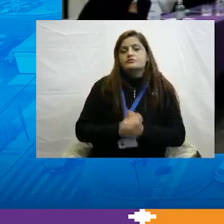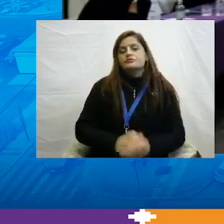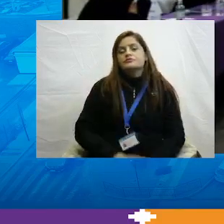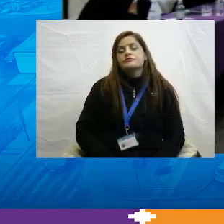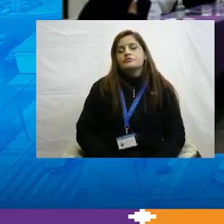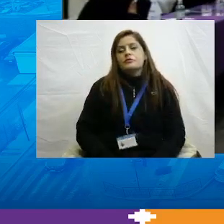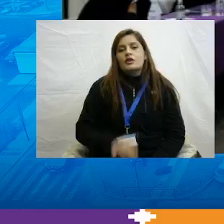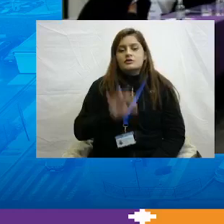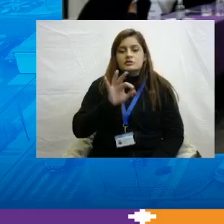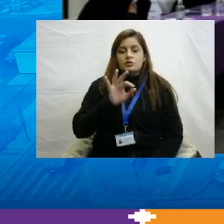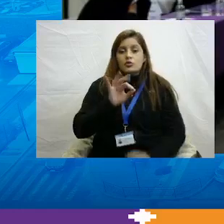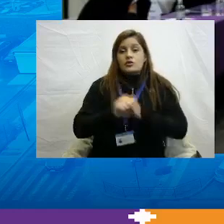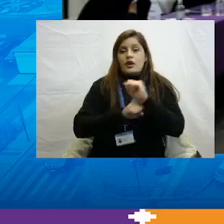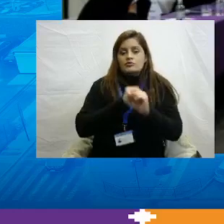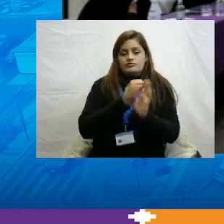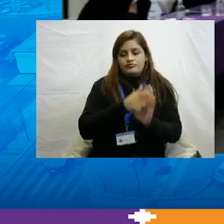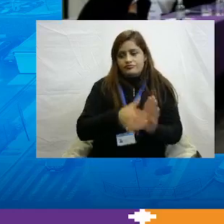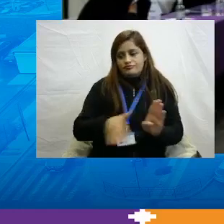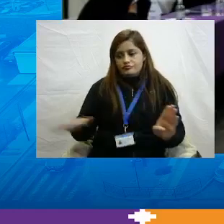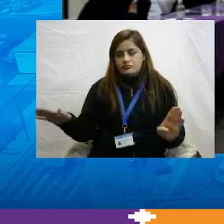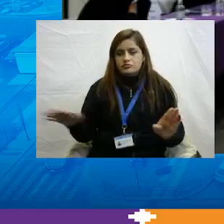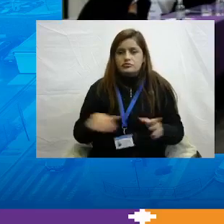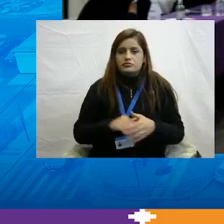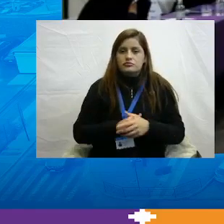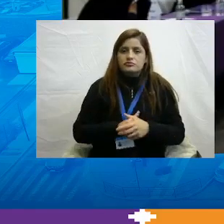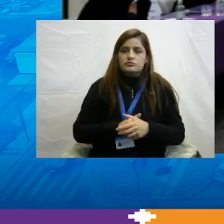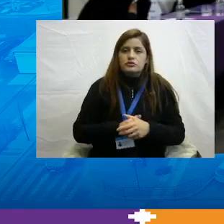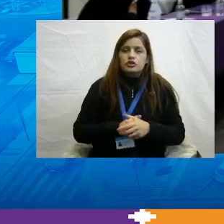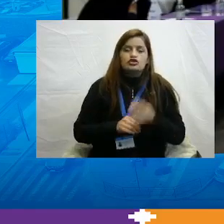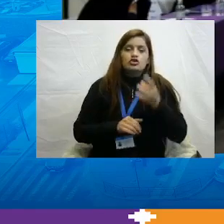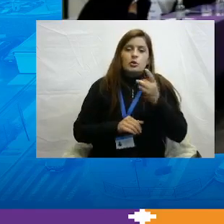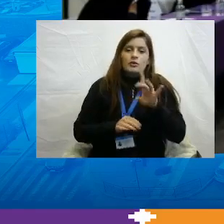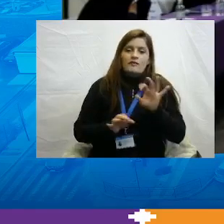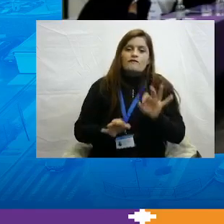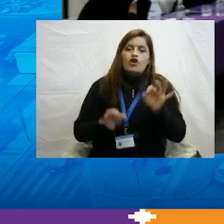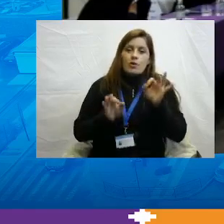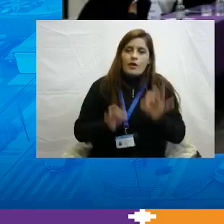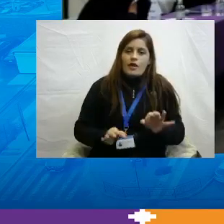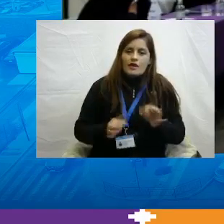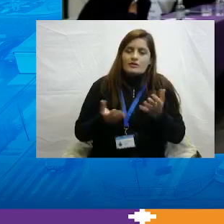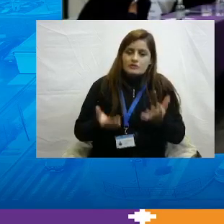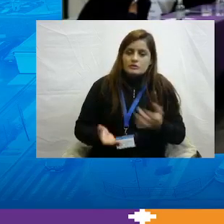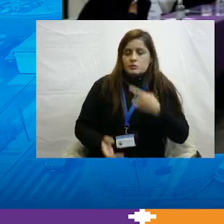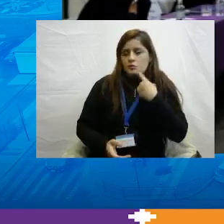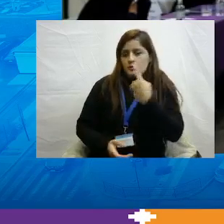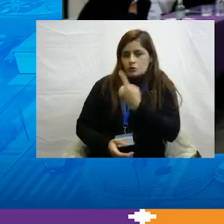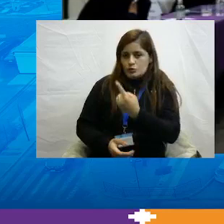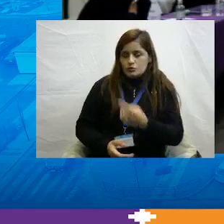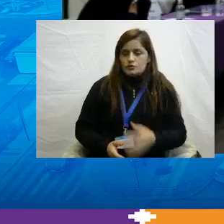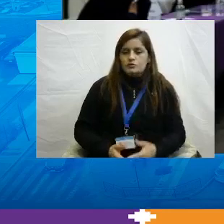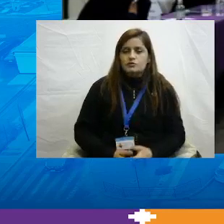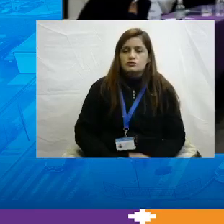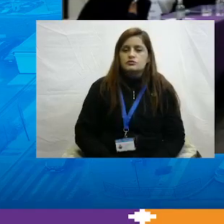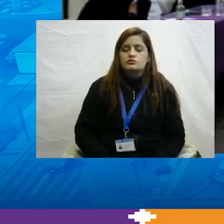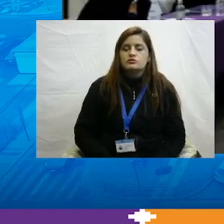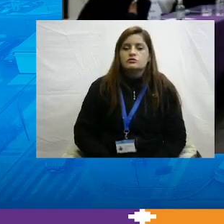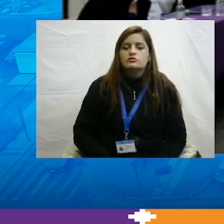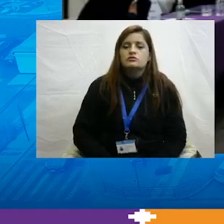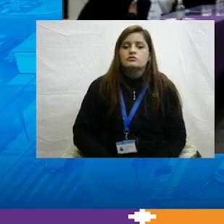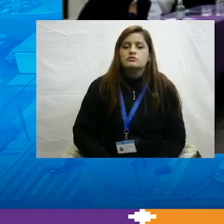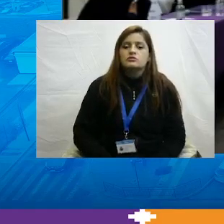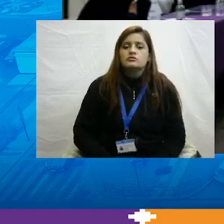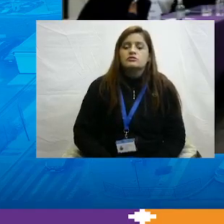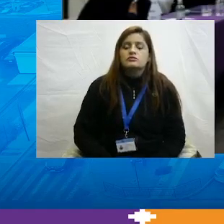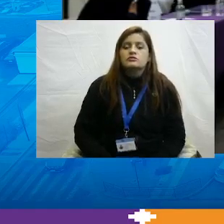50 años. Es una cosa de formalidades. En ese sentido lo pregunto y le consulto a usted, que es la directora jurídica. Es que